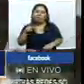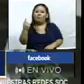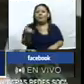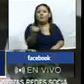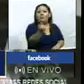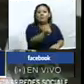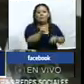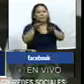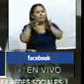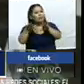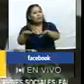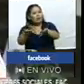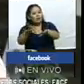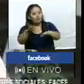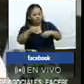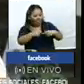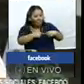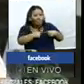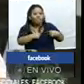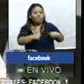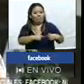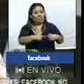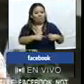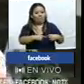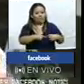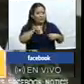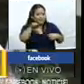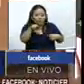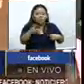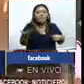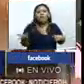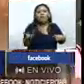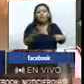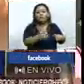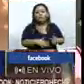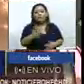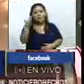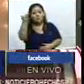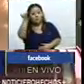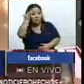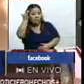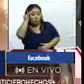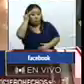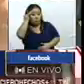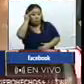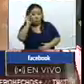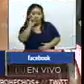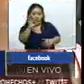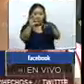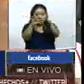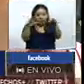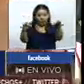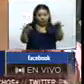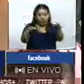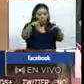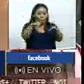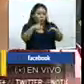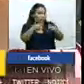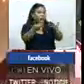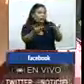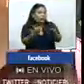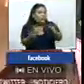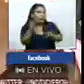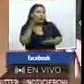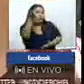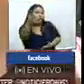que se les ha movido el corazón y han hecho todo esto. Sabemos de que dice el dicho, hoy por ti y mañana por mí,